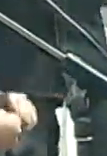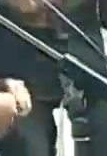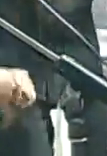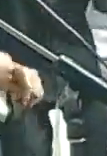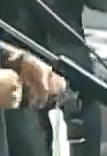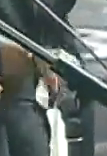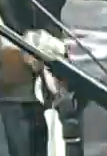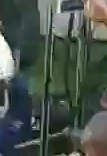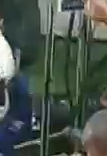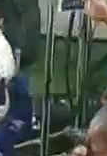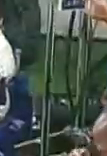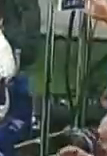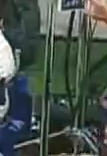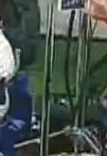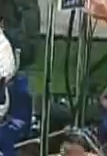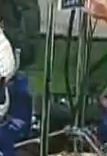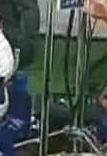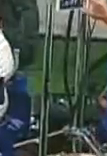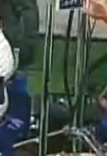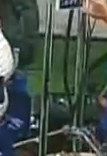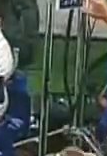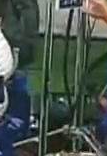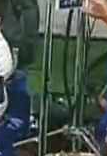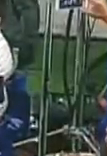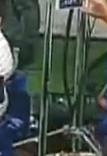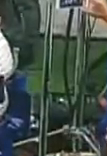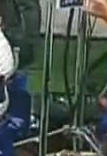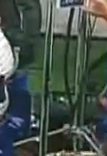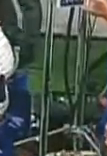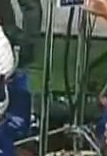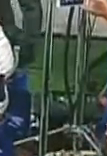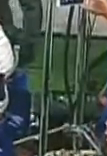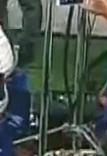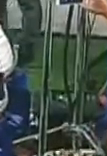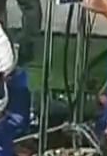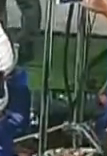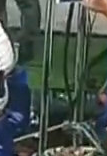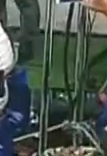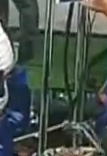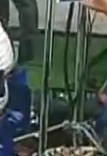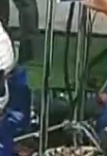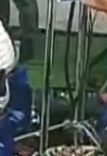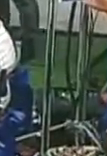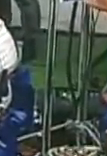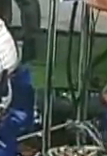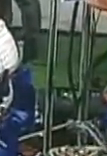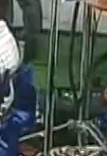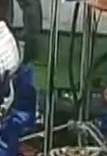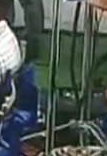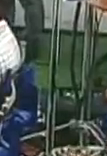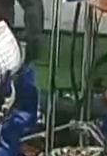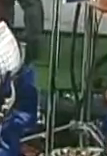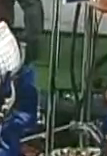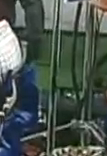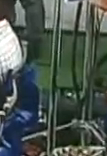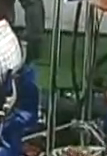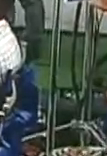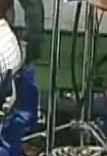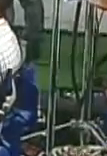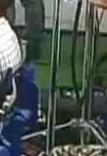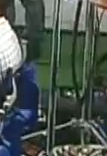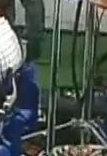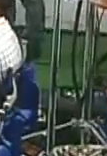Aquí vamos, presidente, con nuestra organización, visitando las escuelas para su recuperación, trabajando con